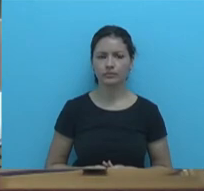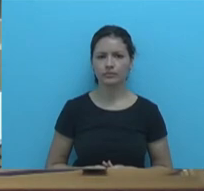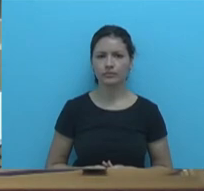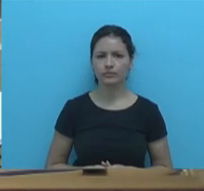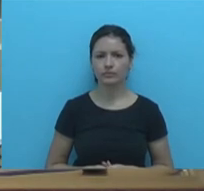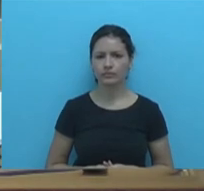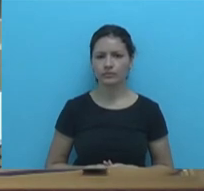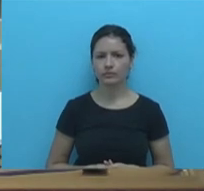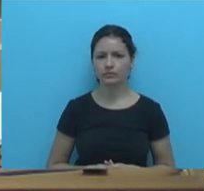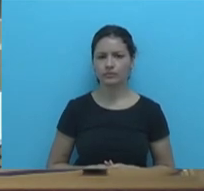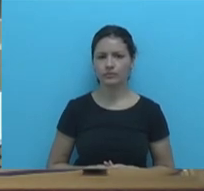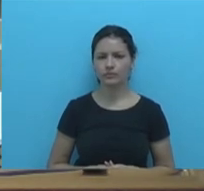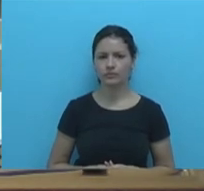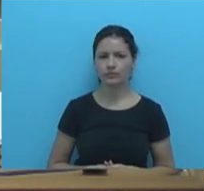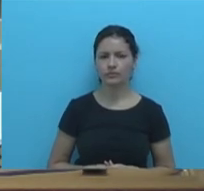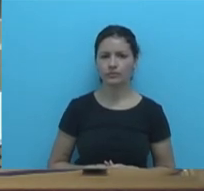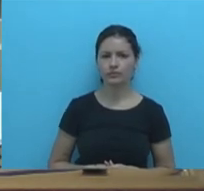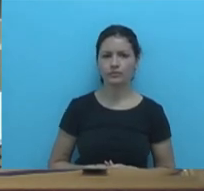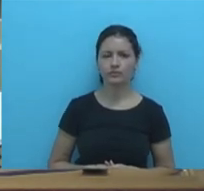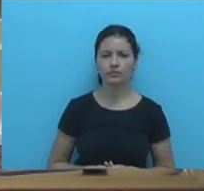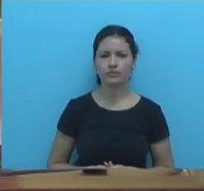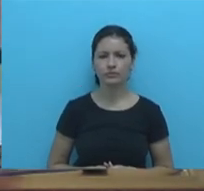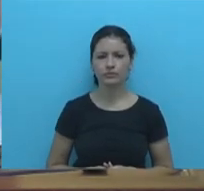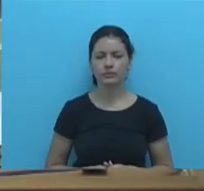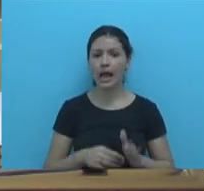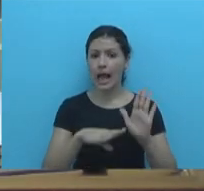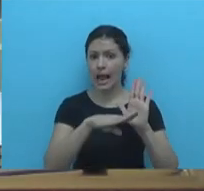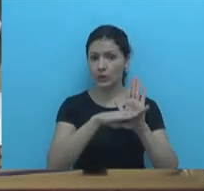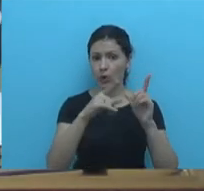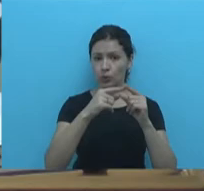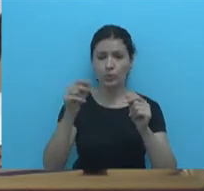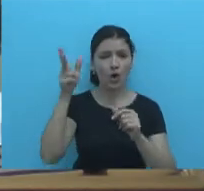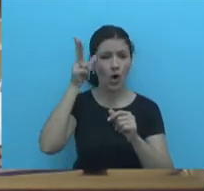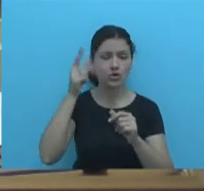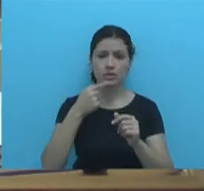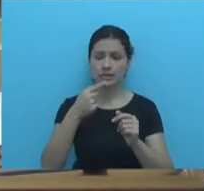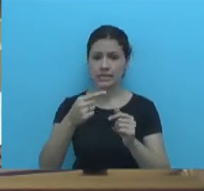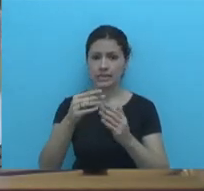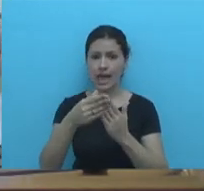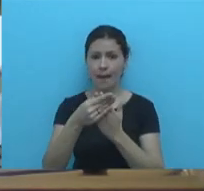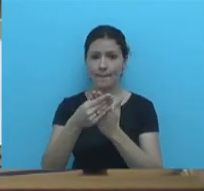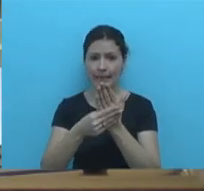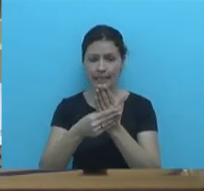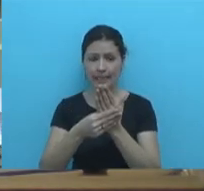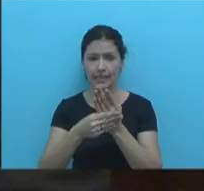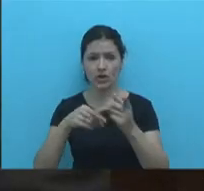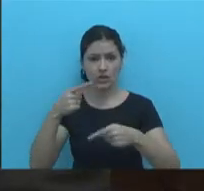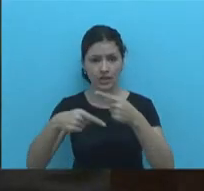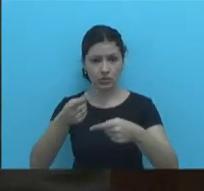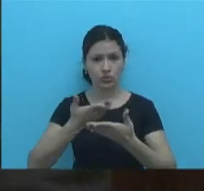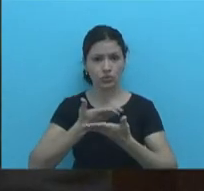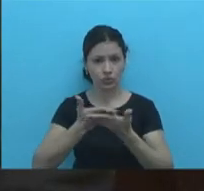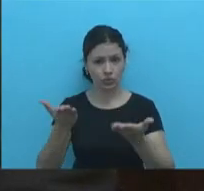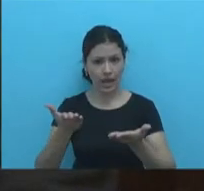Diputado. En el artículo 8, donde designa la autoridad de aplicación, si bien dice que es el Ministerio de